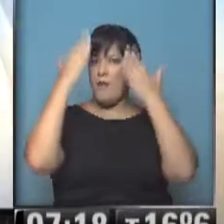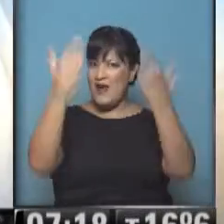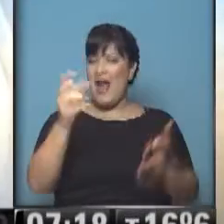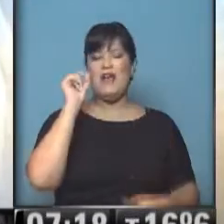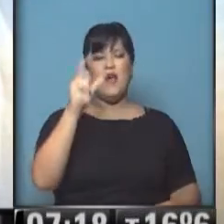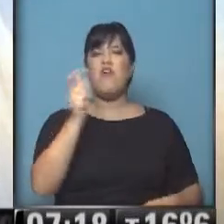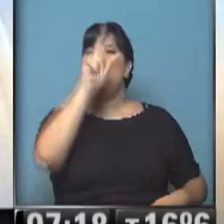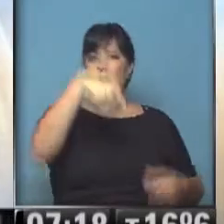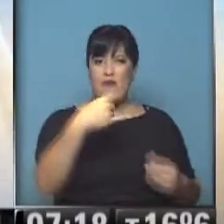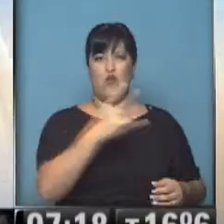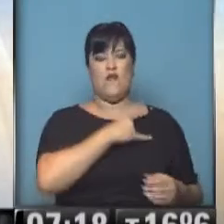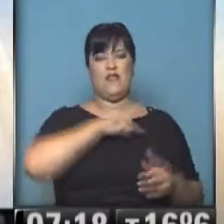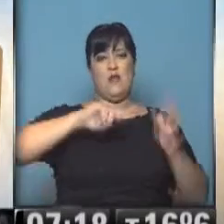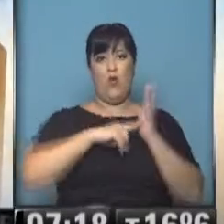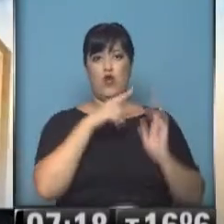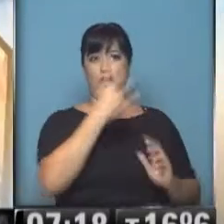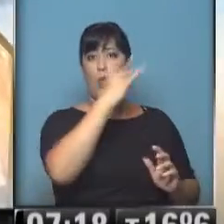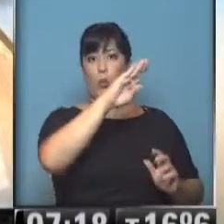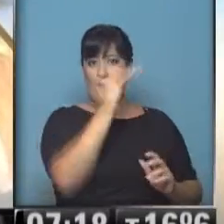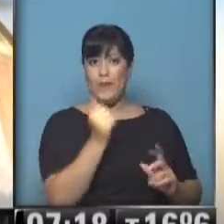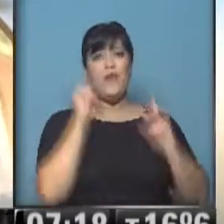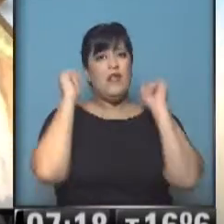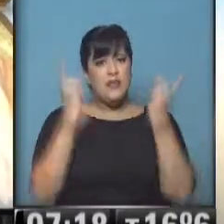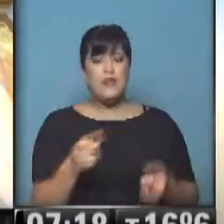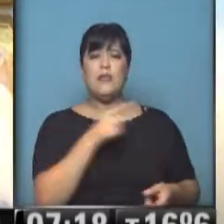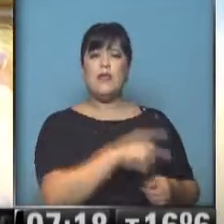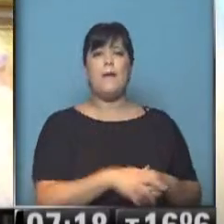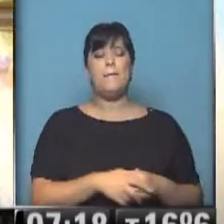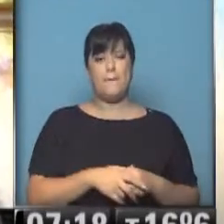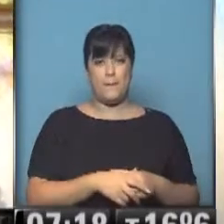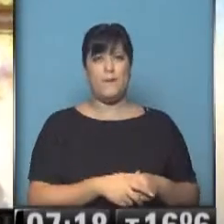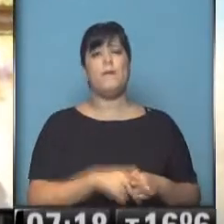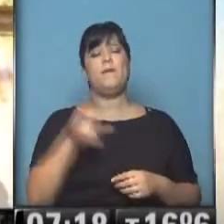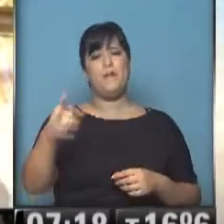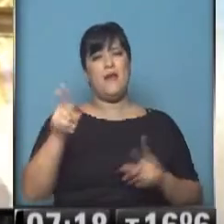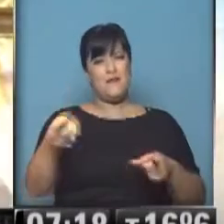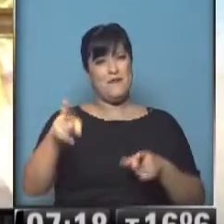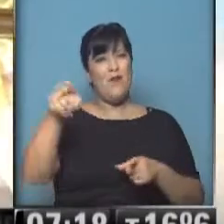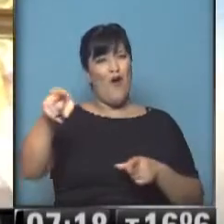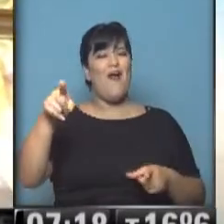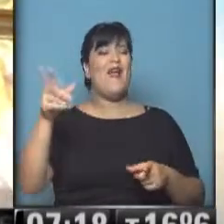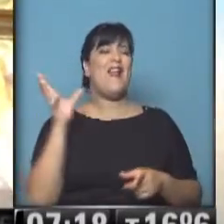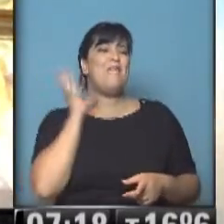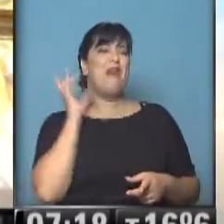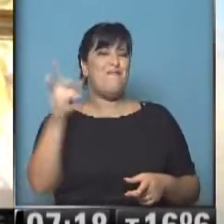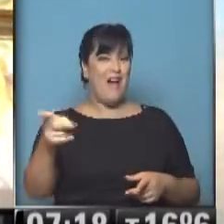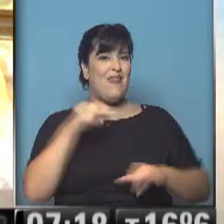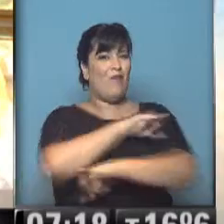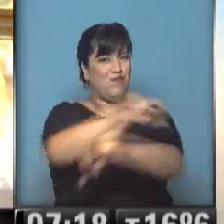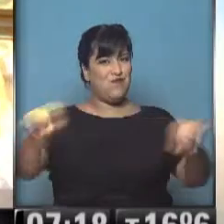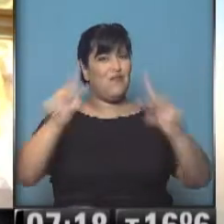Universidad de Buenos Aires durante un acto en el que también se entregará al sello responsable de publicar la tira Mafalda, Ediciones de la